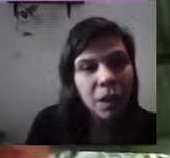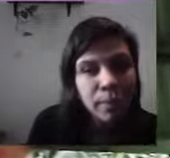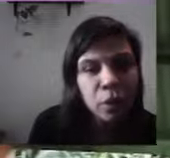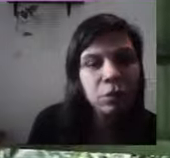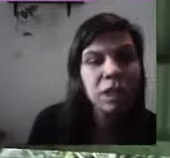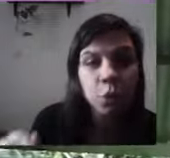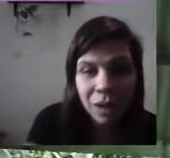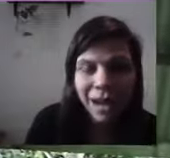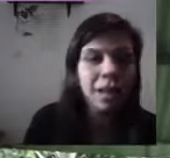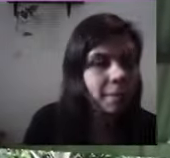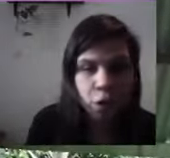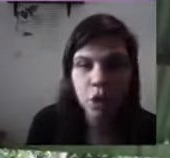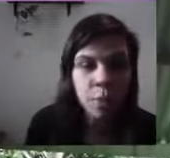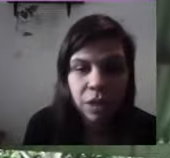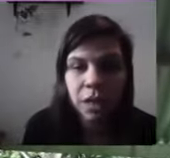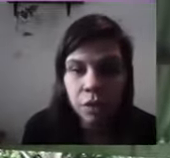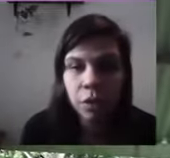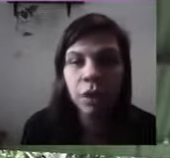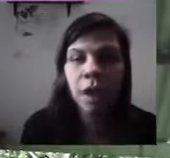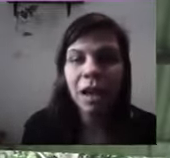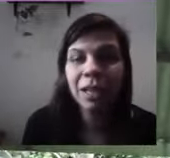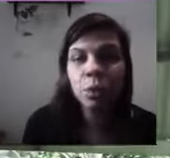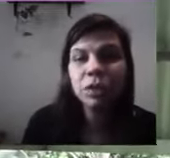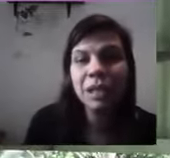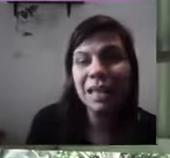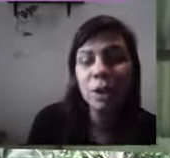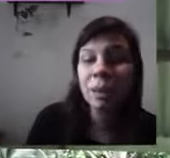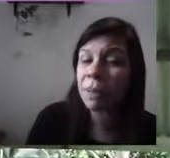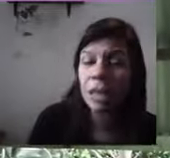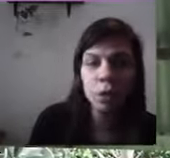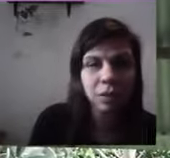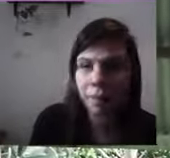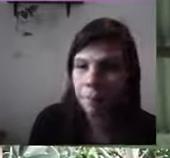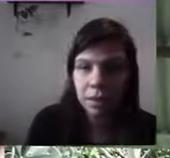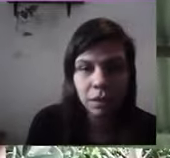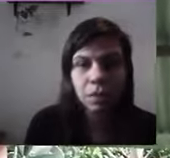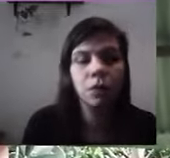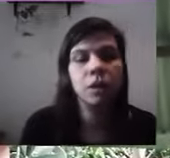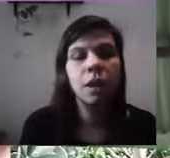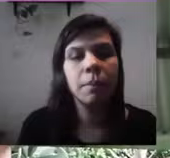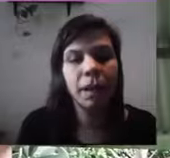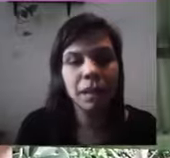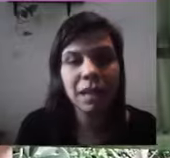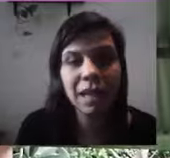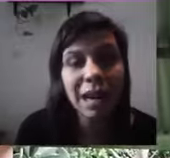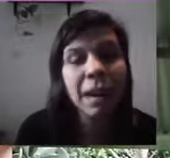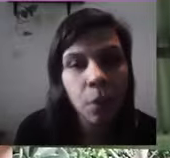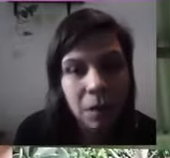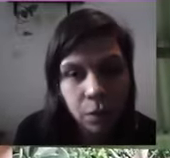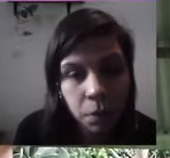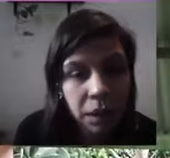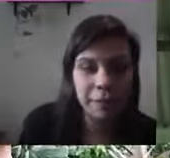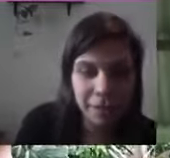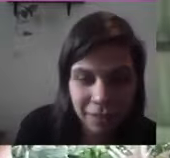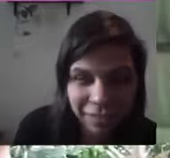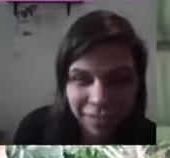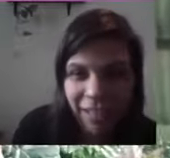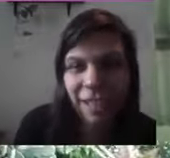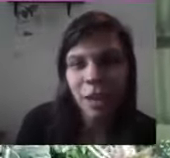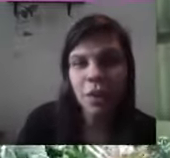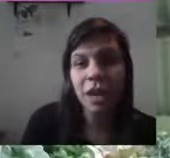y de igual modo titulares de medios de comunicación, han utilizado epítetos despectivos para denigrar a la población